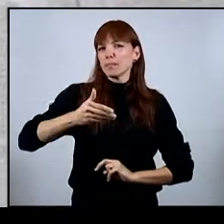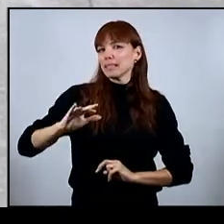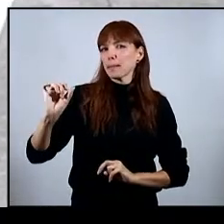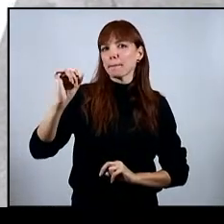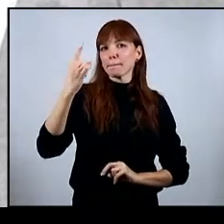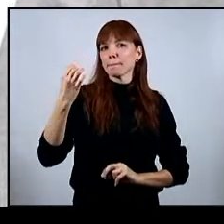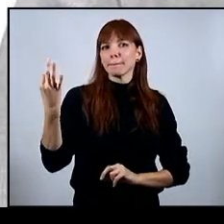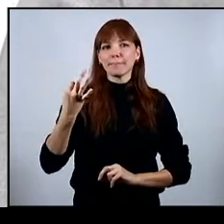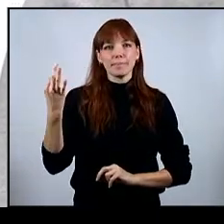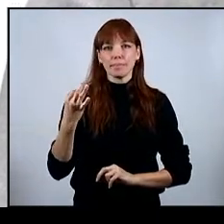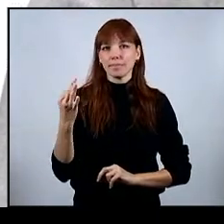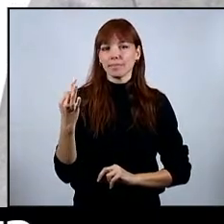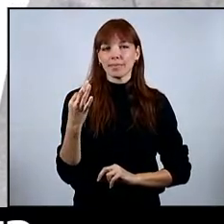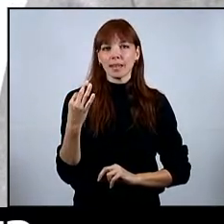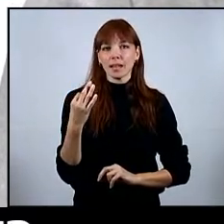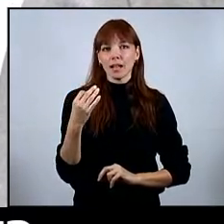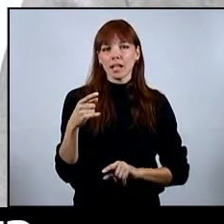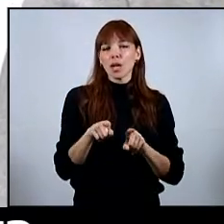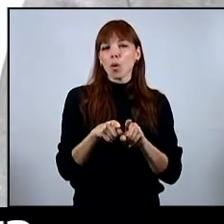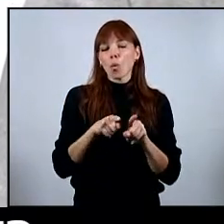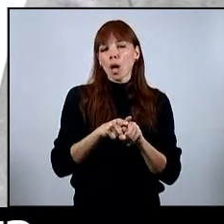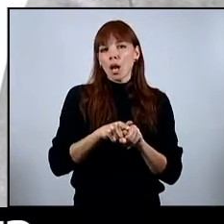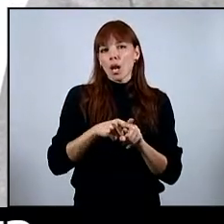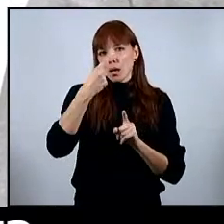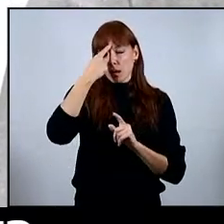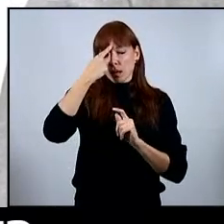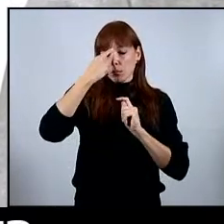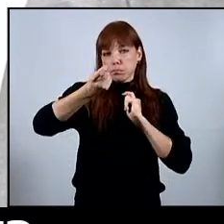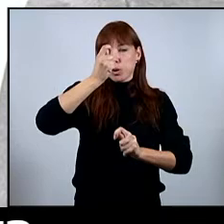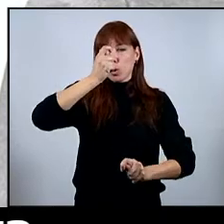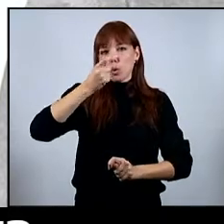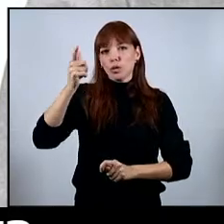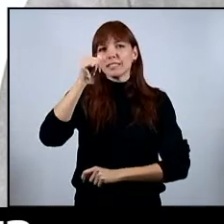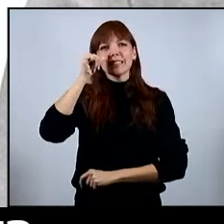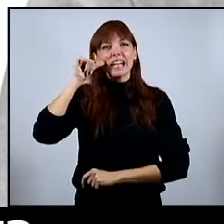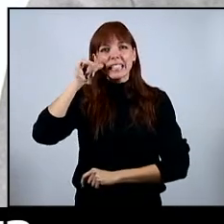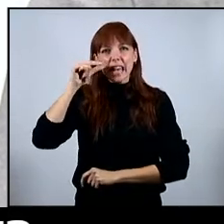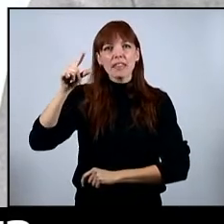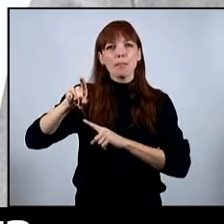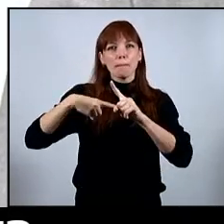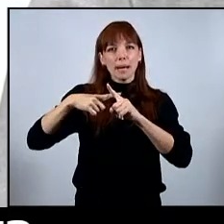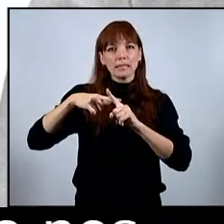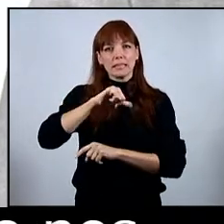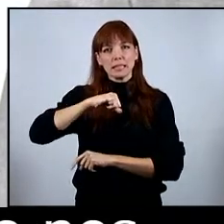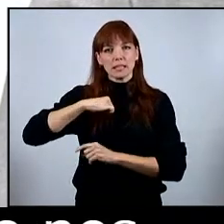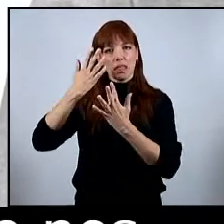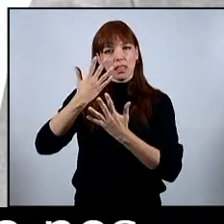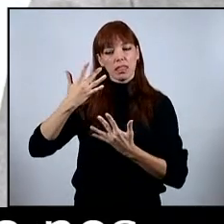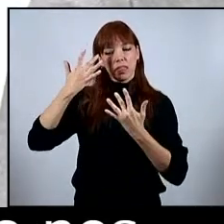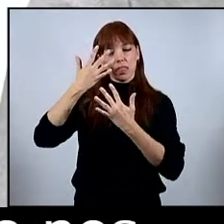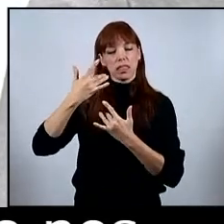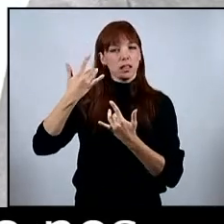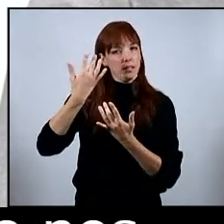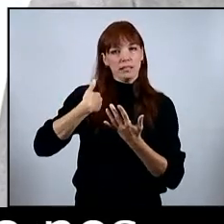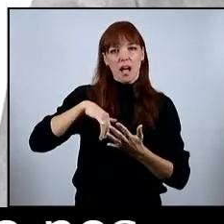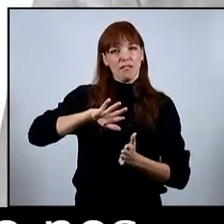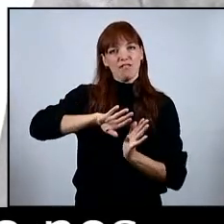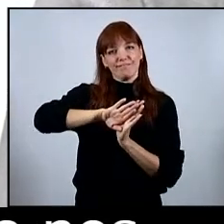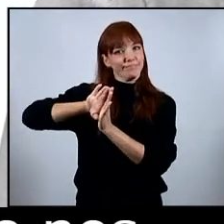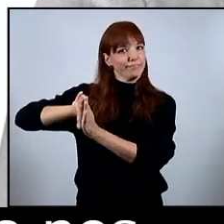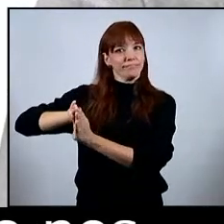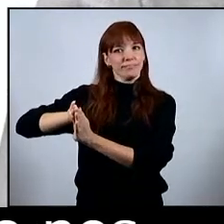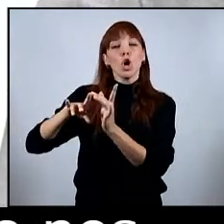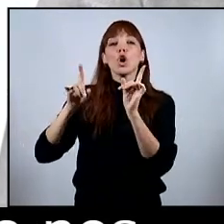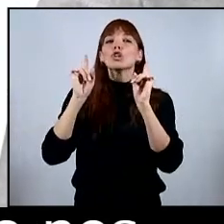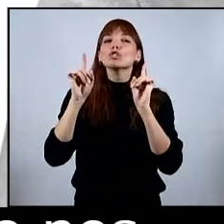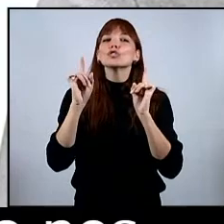que nos salgamos del marco mental al que nos quiere someter Pedro Sánchez y el independentismo. Esto no va solamente de la